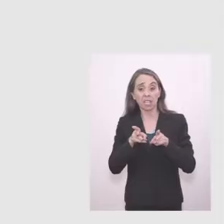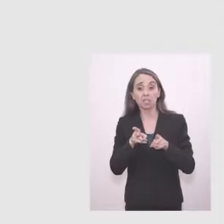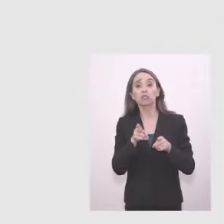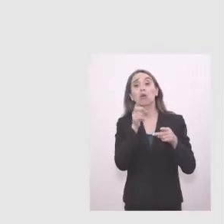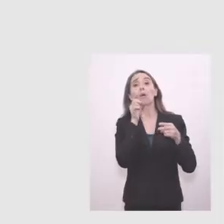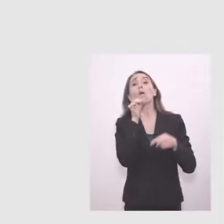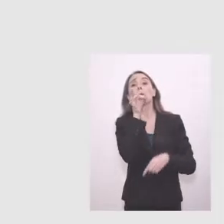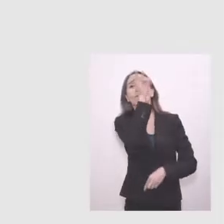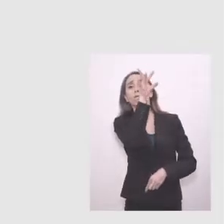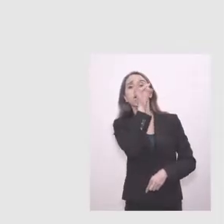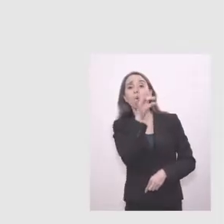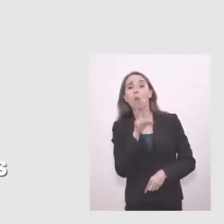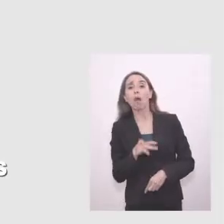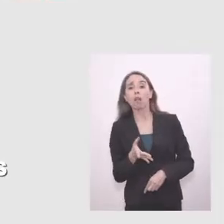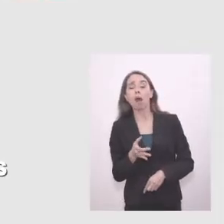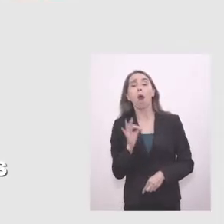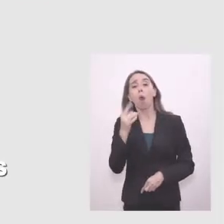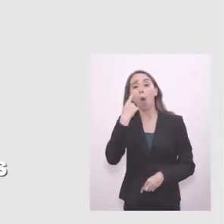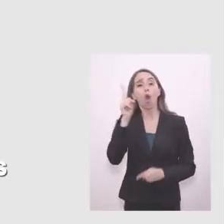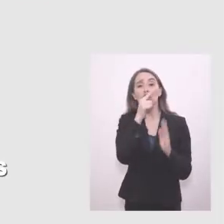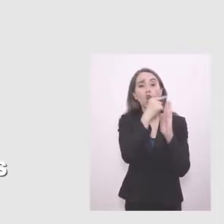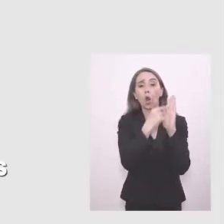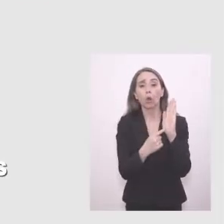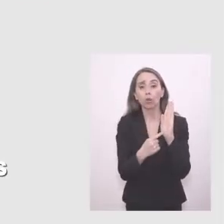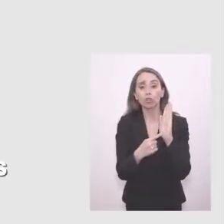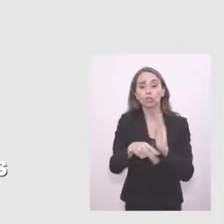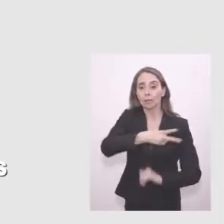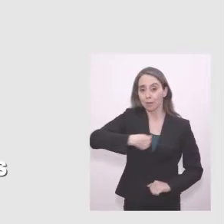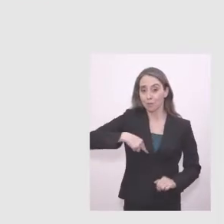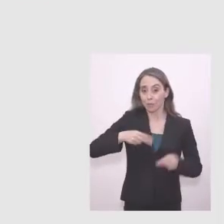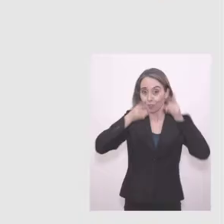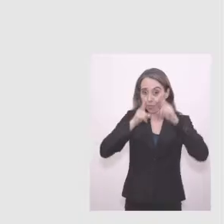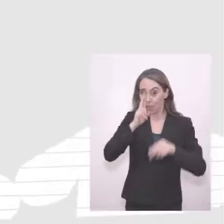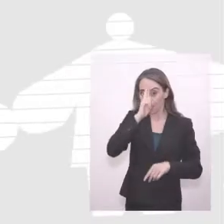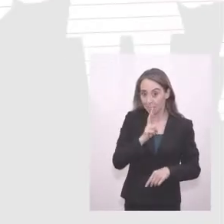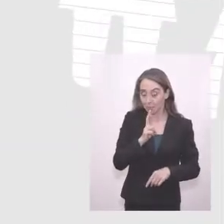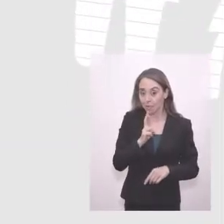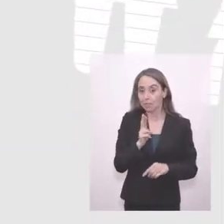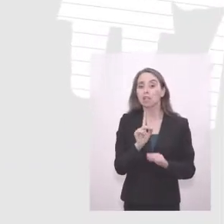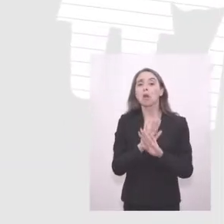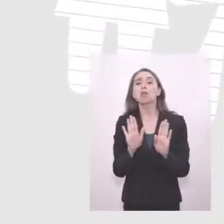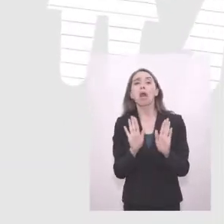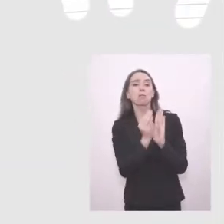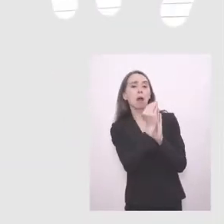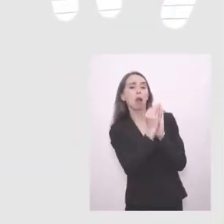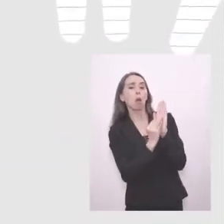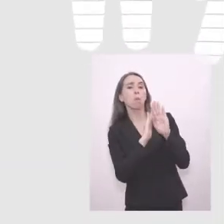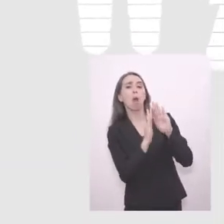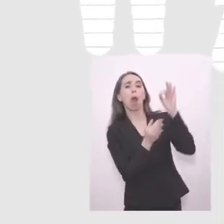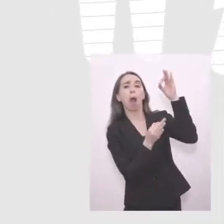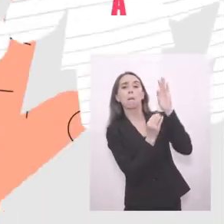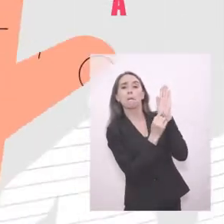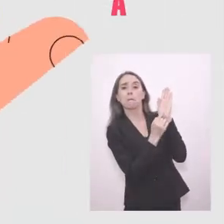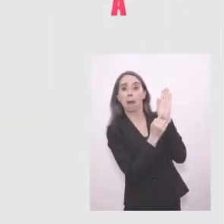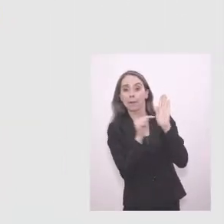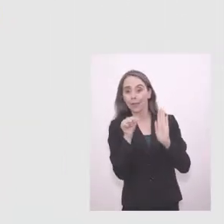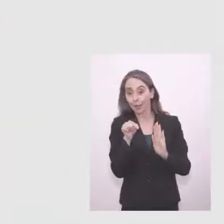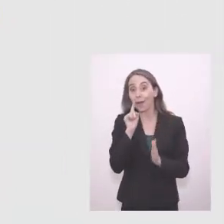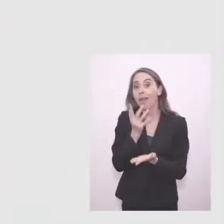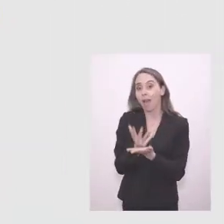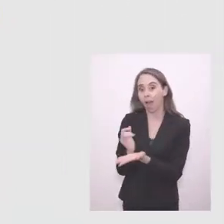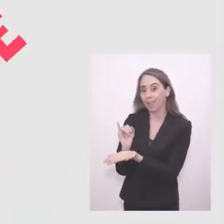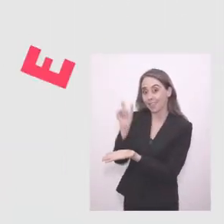o simplemente desconocidos. Para que nuestros derechos sean respetados y no queden solo en el papel, hoy tenemos